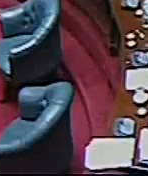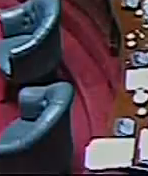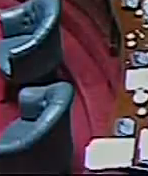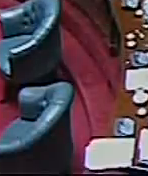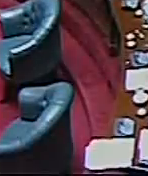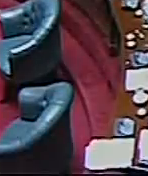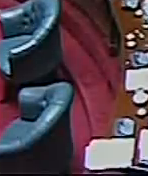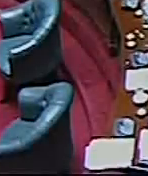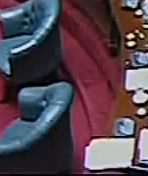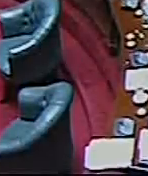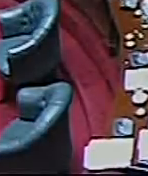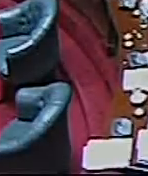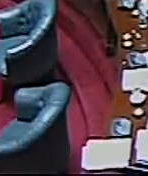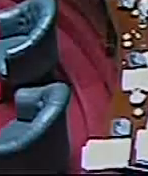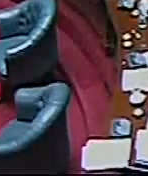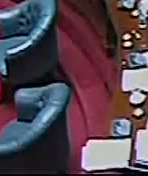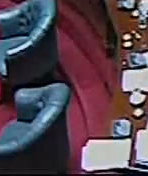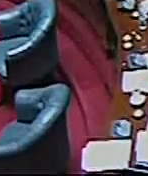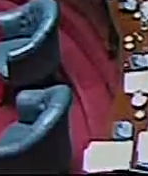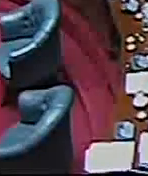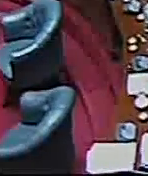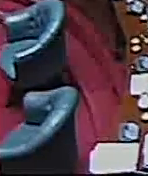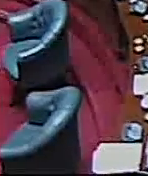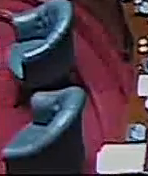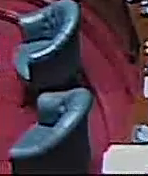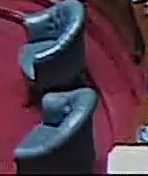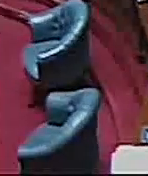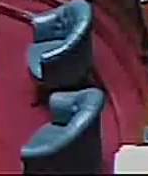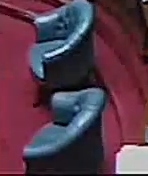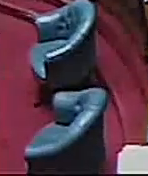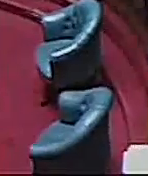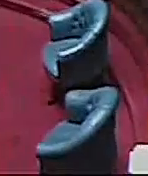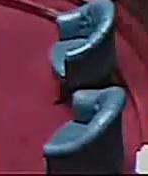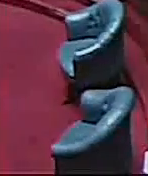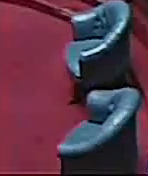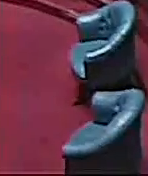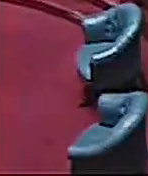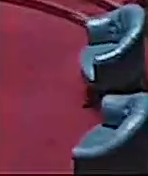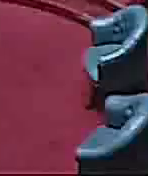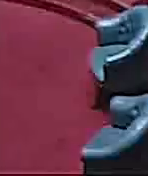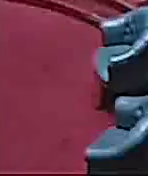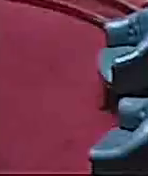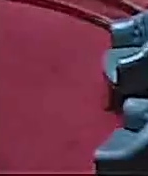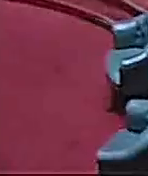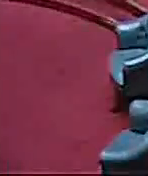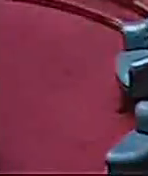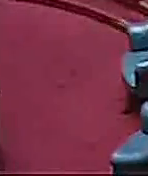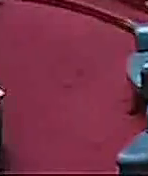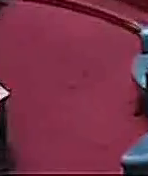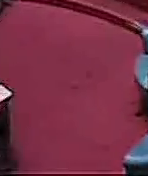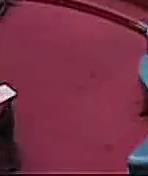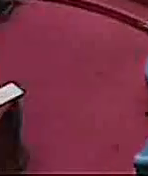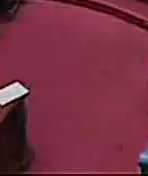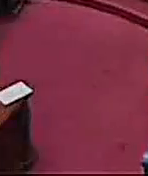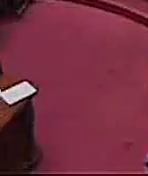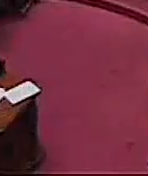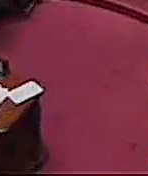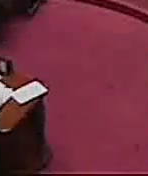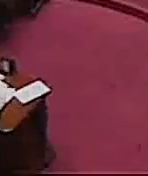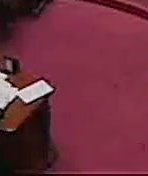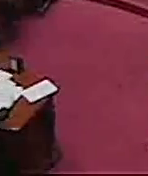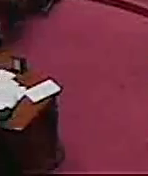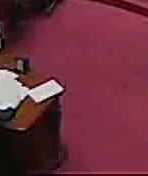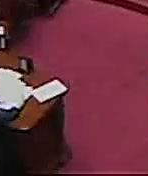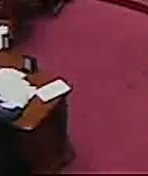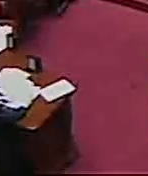aspectos específicos tratados durante la interpelación que vamos a leer, por supuesto,